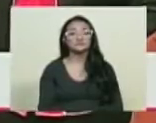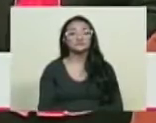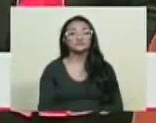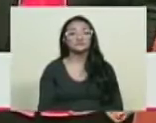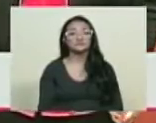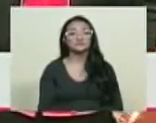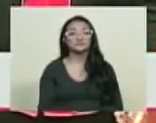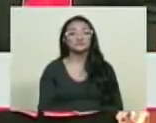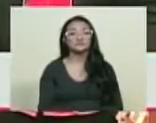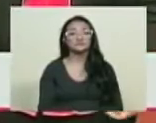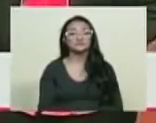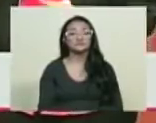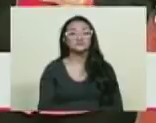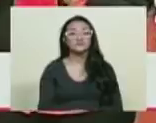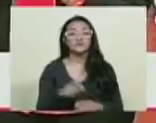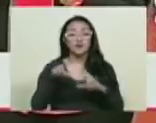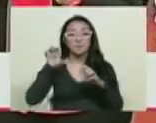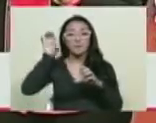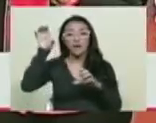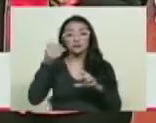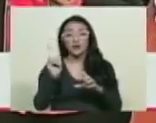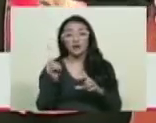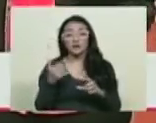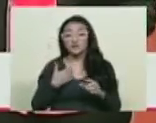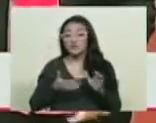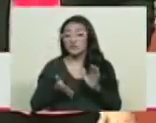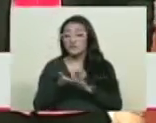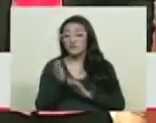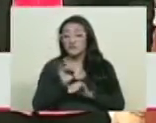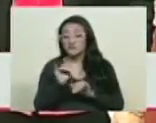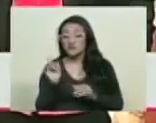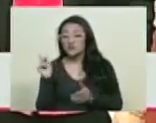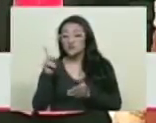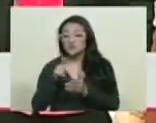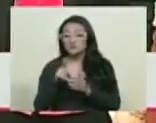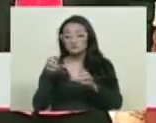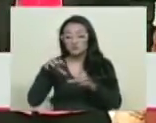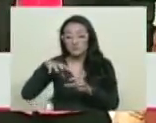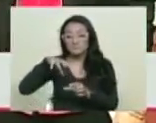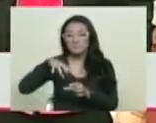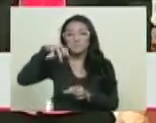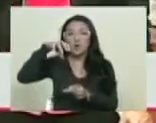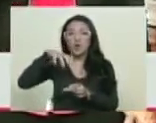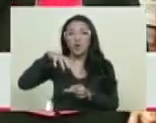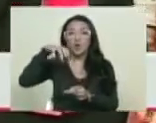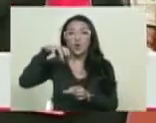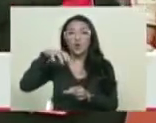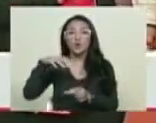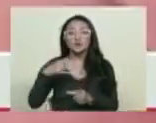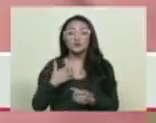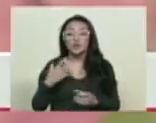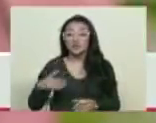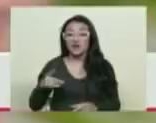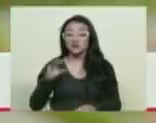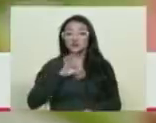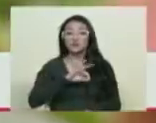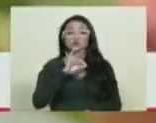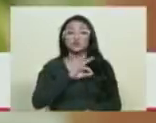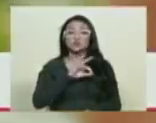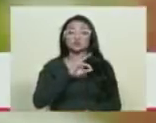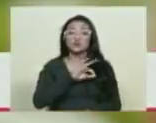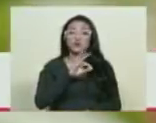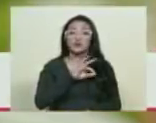aquí está el carné salgo de aquí a registrarme porque yo quiero así como ejerzo mis derechos sociales